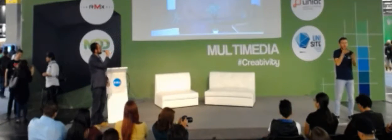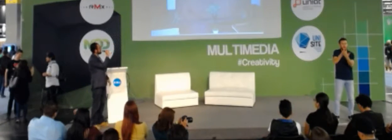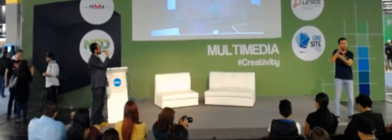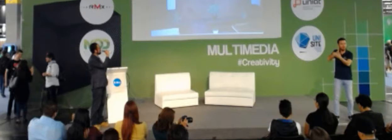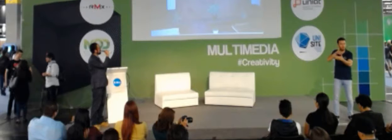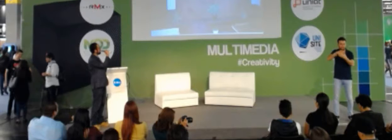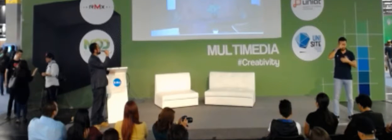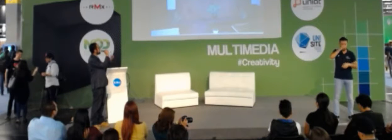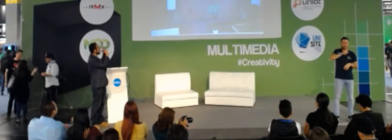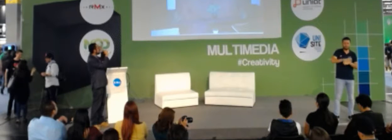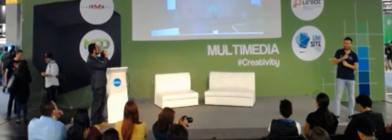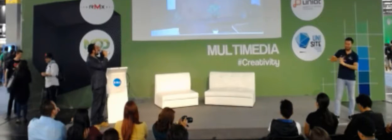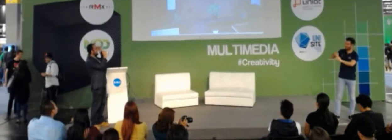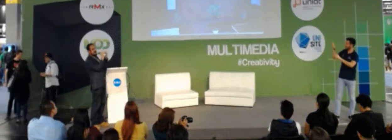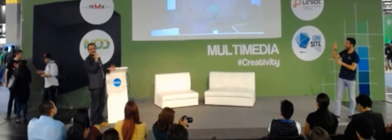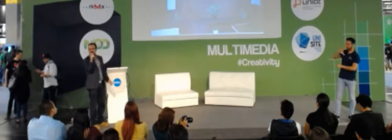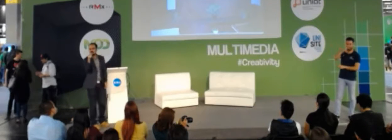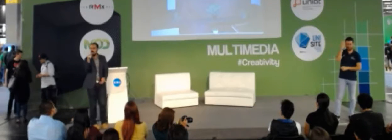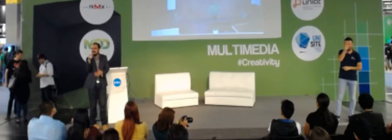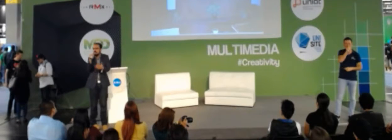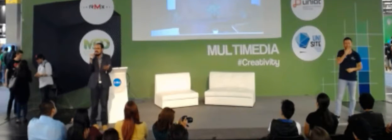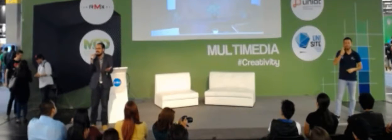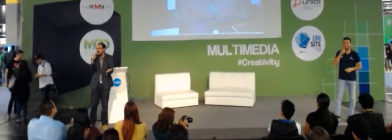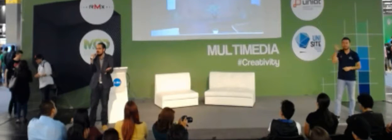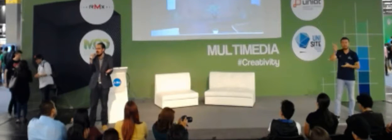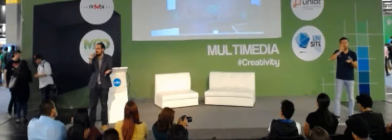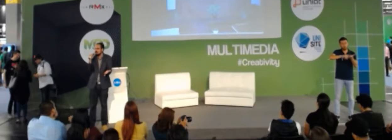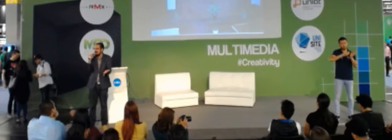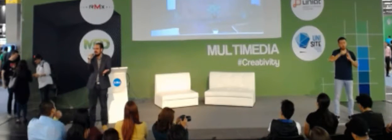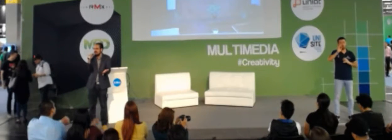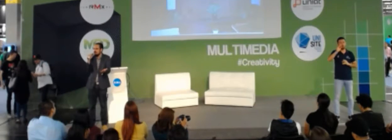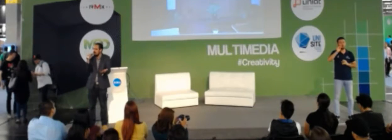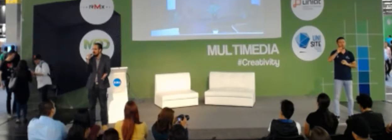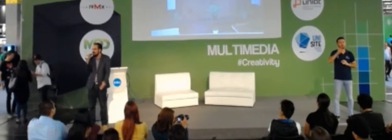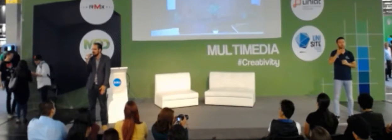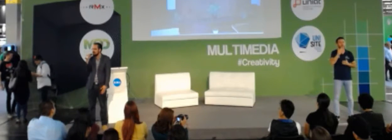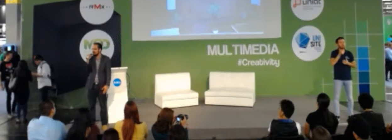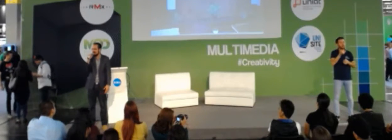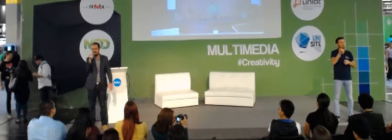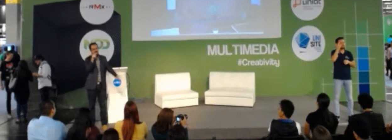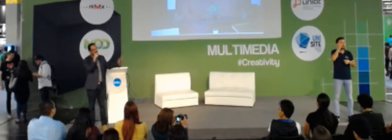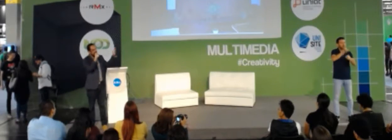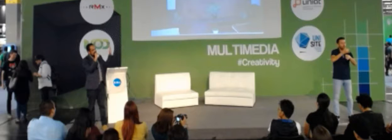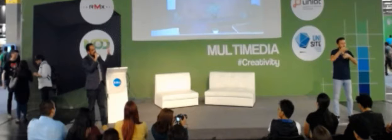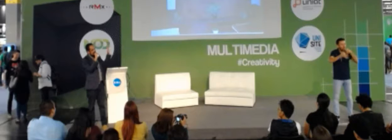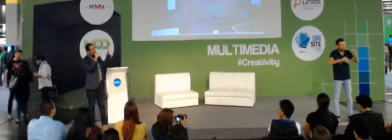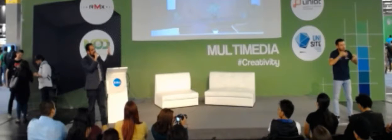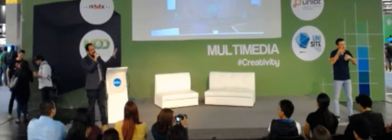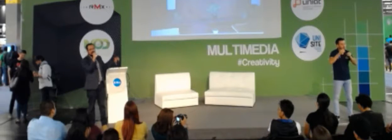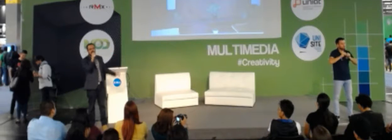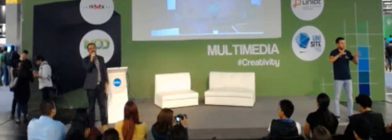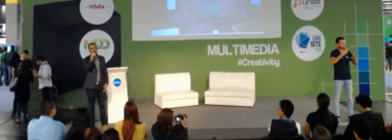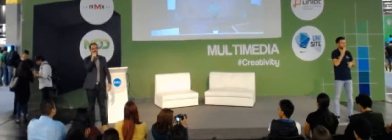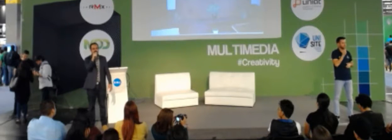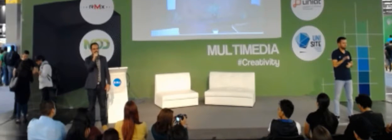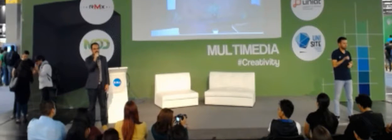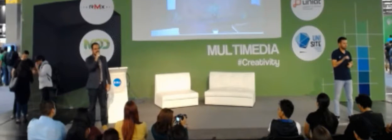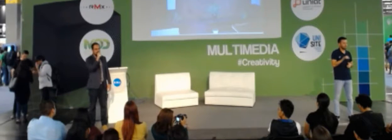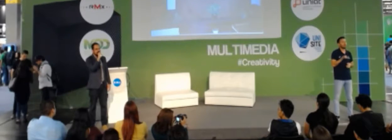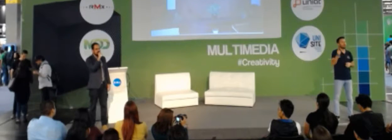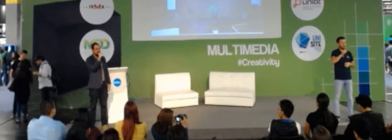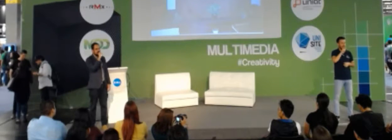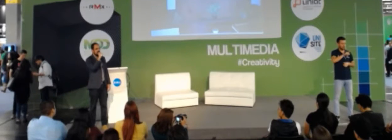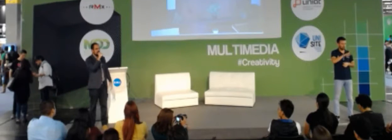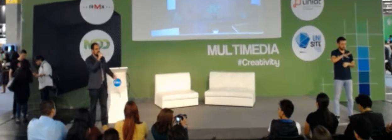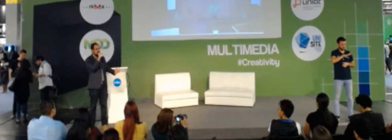fotografía, cosa muy bonita, en los años 90 no existían espacios informativos. En Jalisco existe una asociación